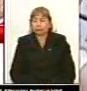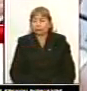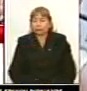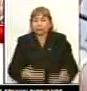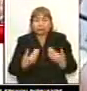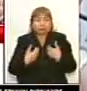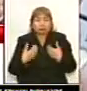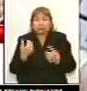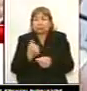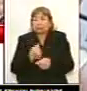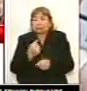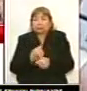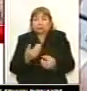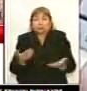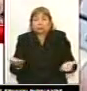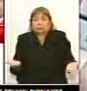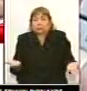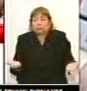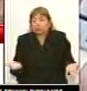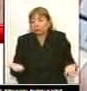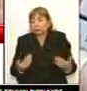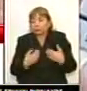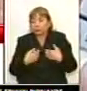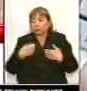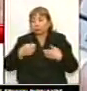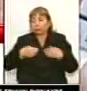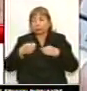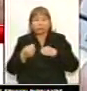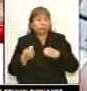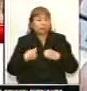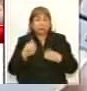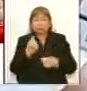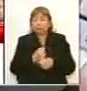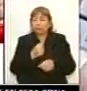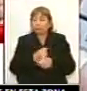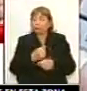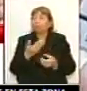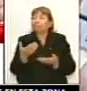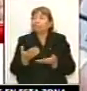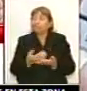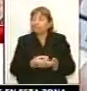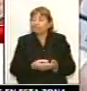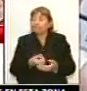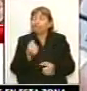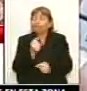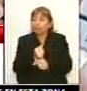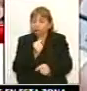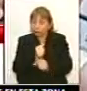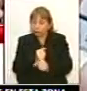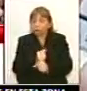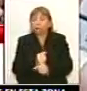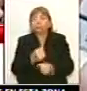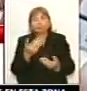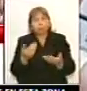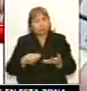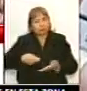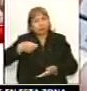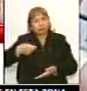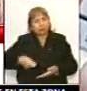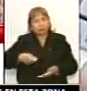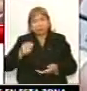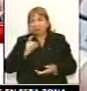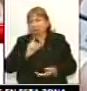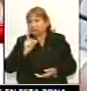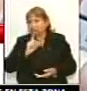tienen trabajo, por lo tanto. No están aportando porque no tienen trabajo. Si estarían trabajando, estarían aportando, pero ya